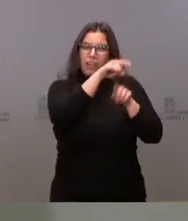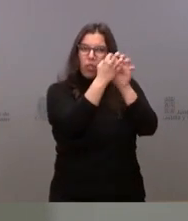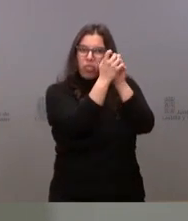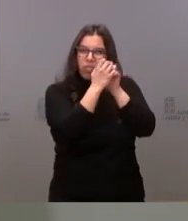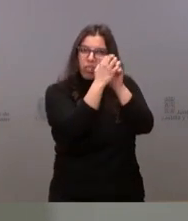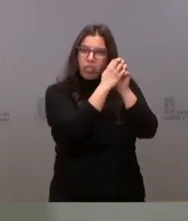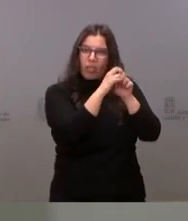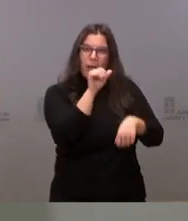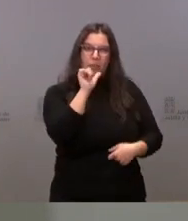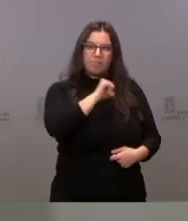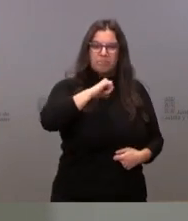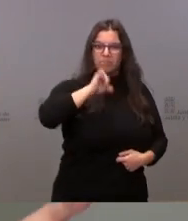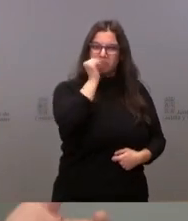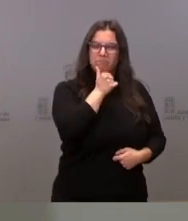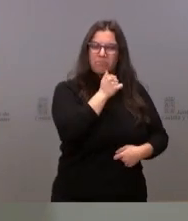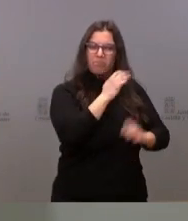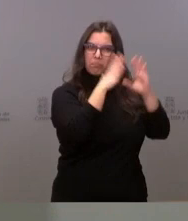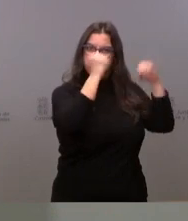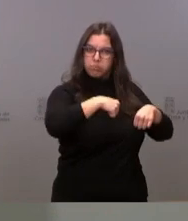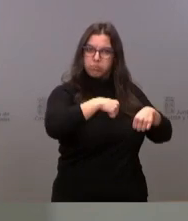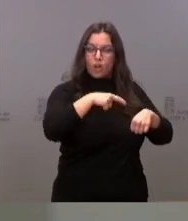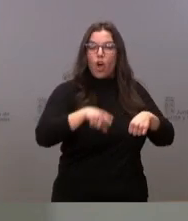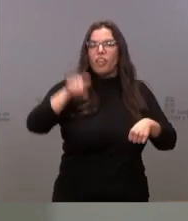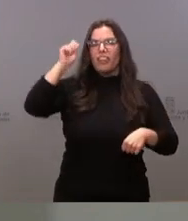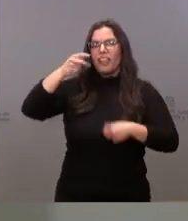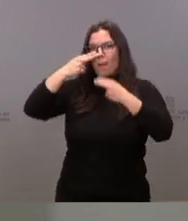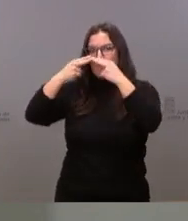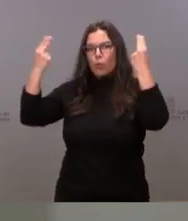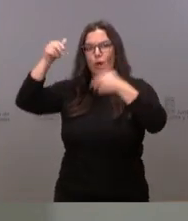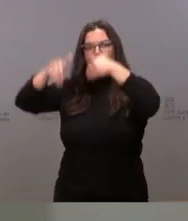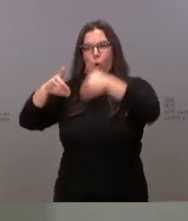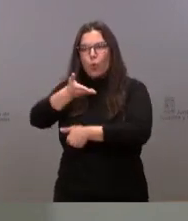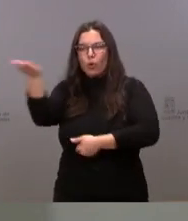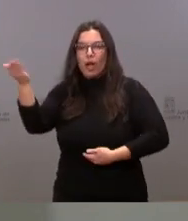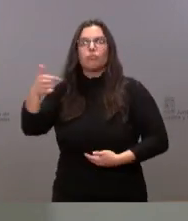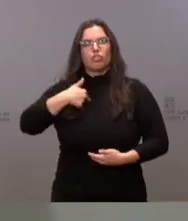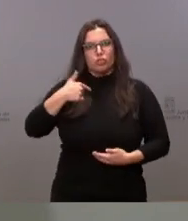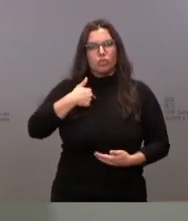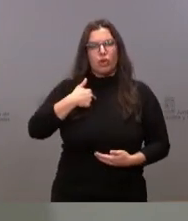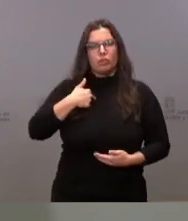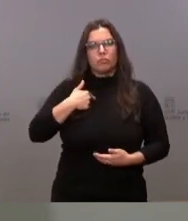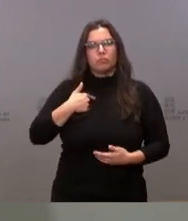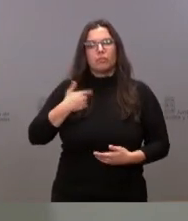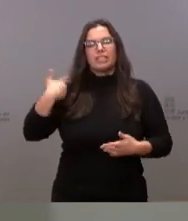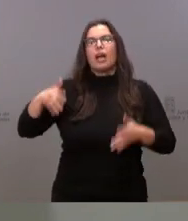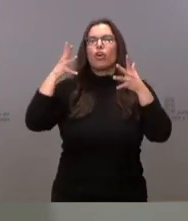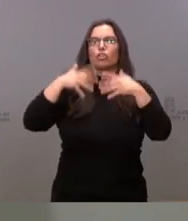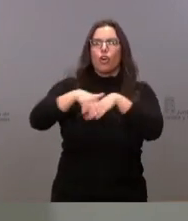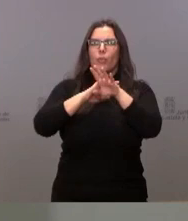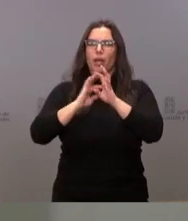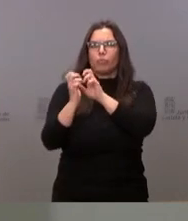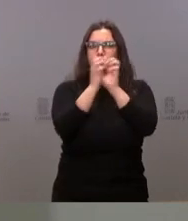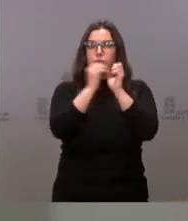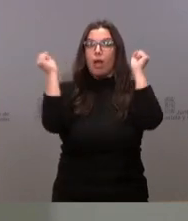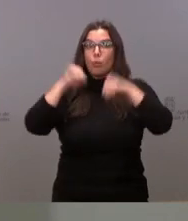se decida en las urnas. Por ello, anuncio que he firmado, previa deliberación del Consejo de Gobierno,